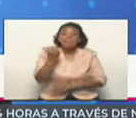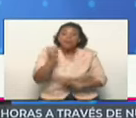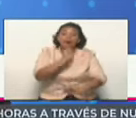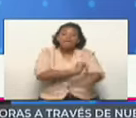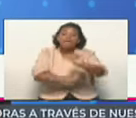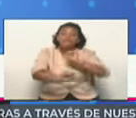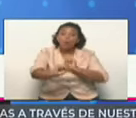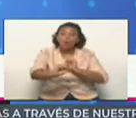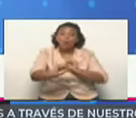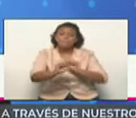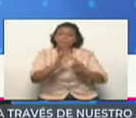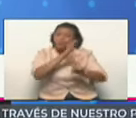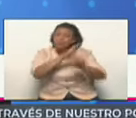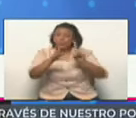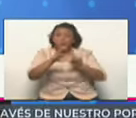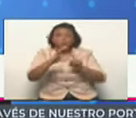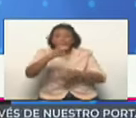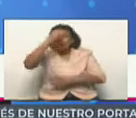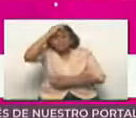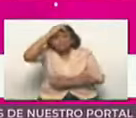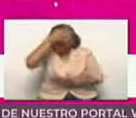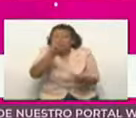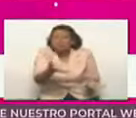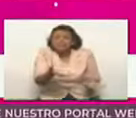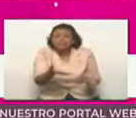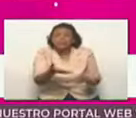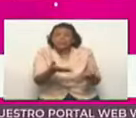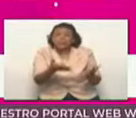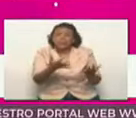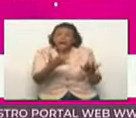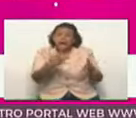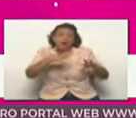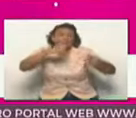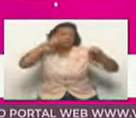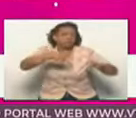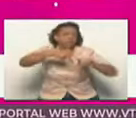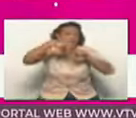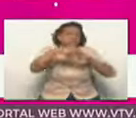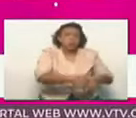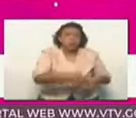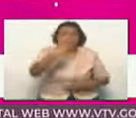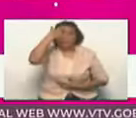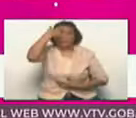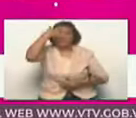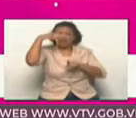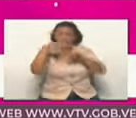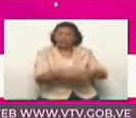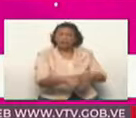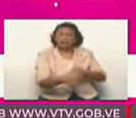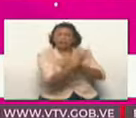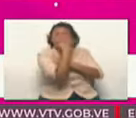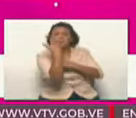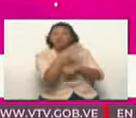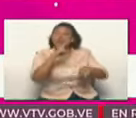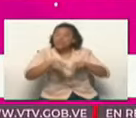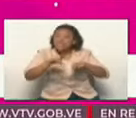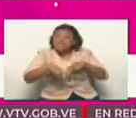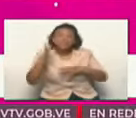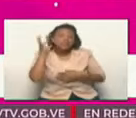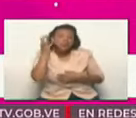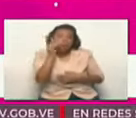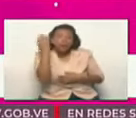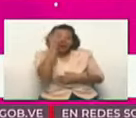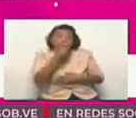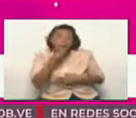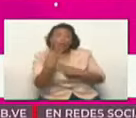la desculturización, a la colonización de las mentes, sobre todo de los niños, de las niñas, de la